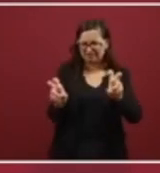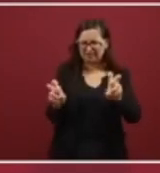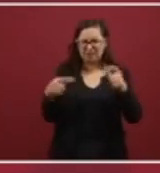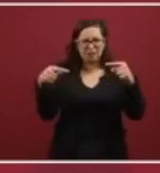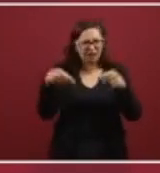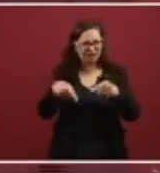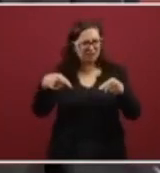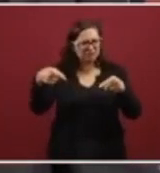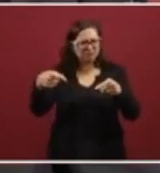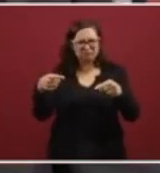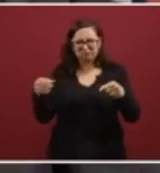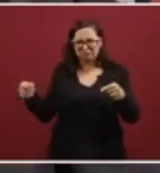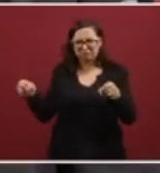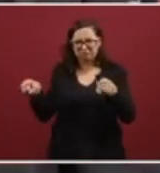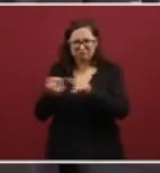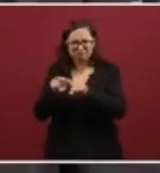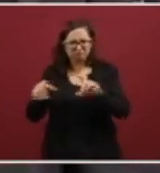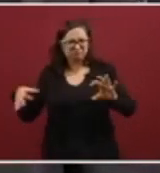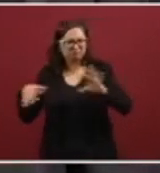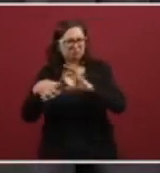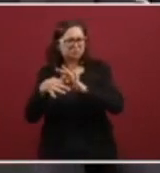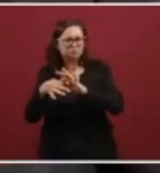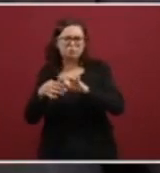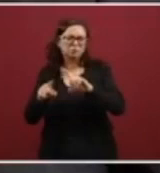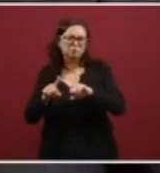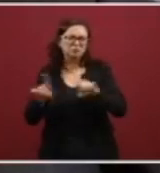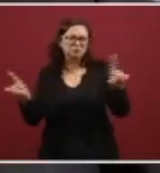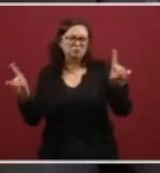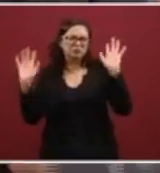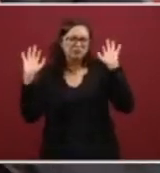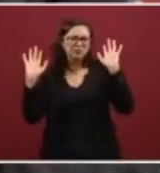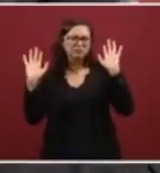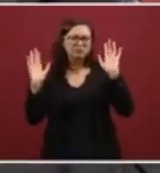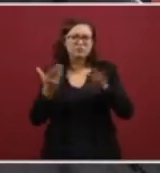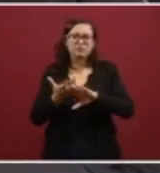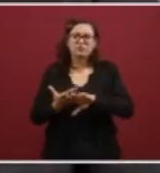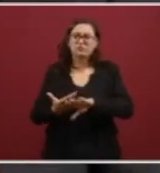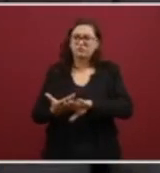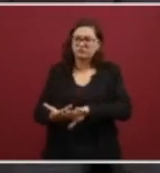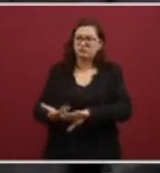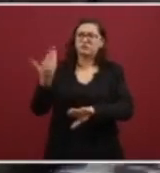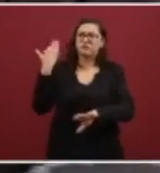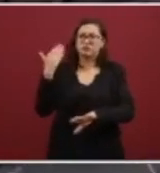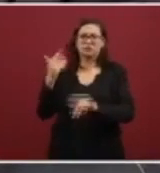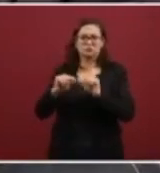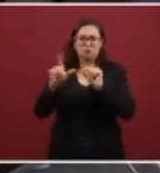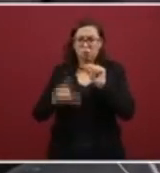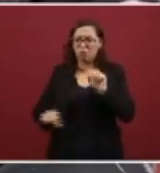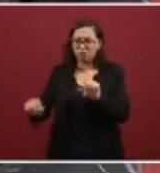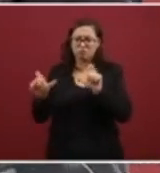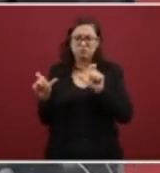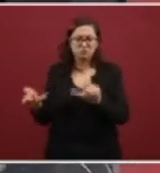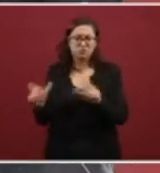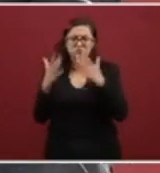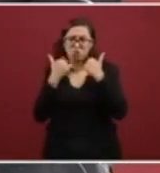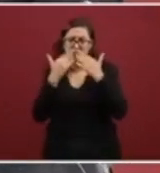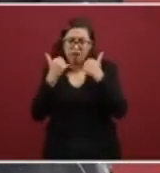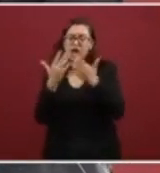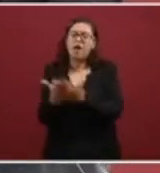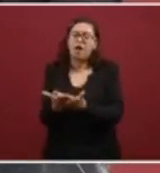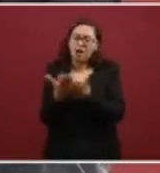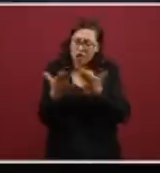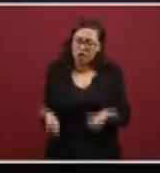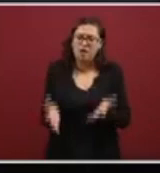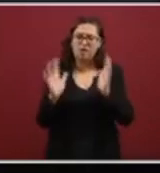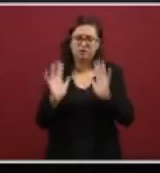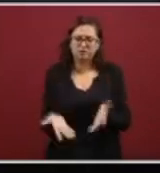magnitud, y segundo, cualitativamente, es la Guardia Nacional. En aquel tiempo todavía no teníamos elementos de la Guardia Nacional o no se